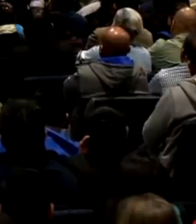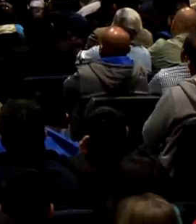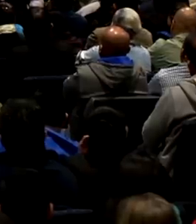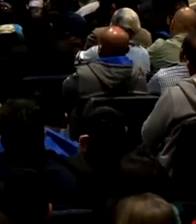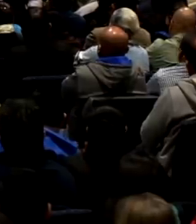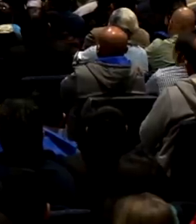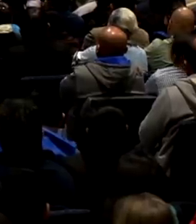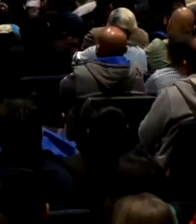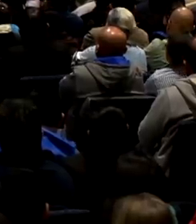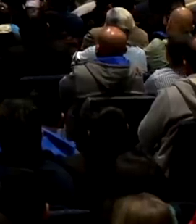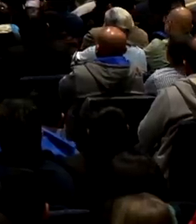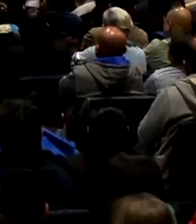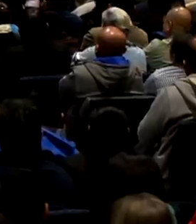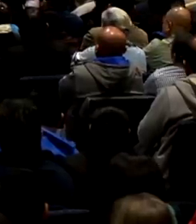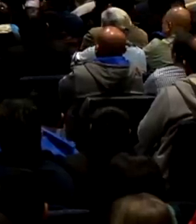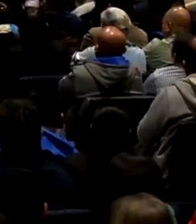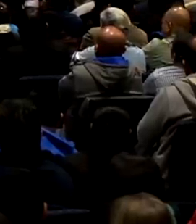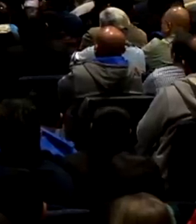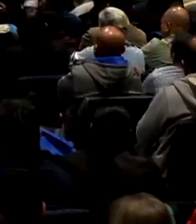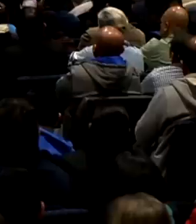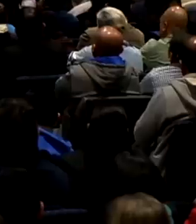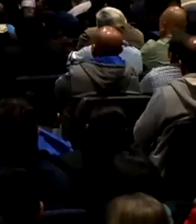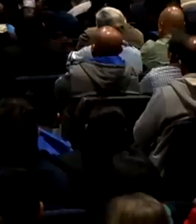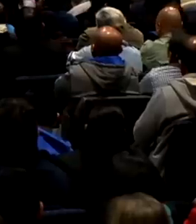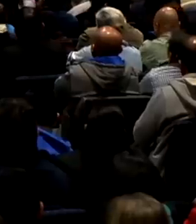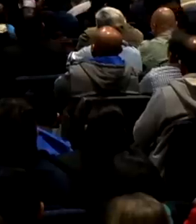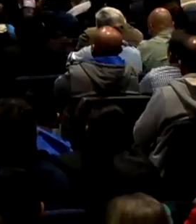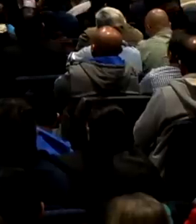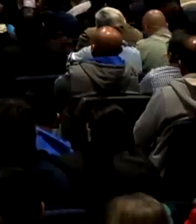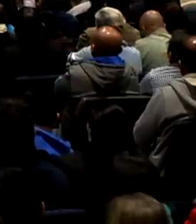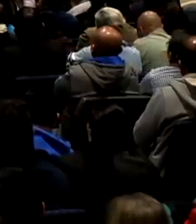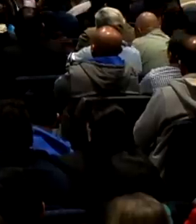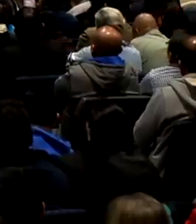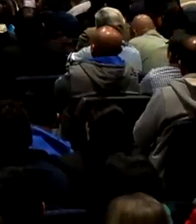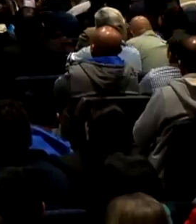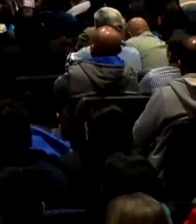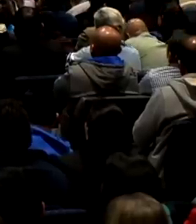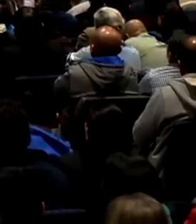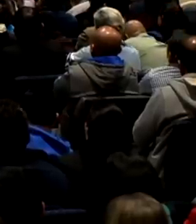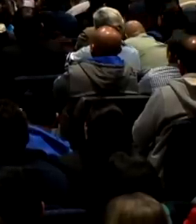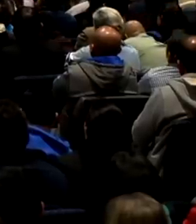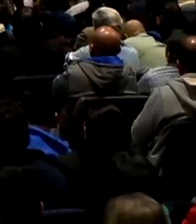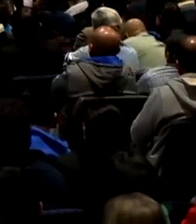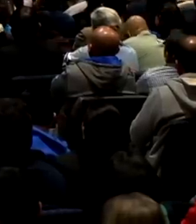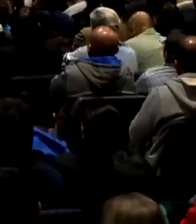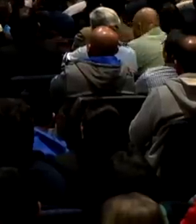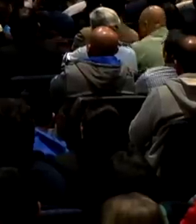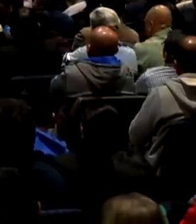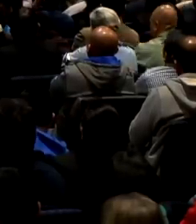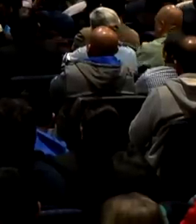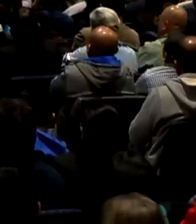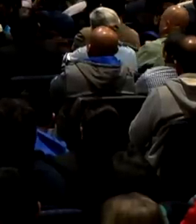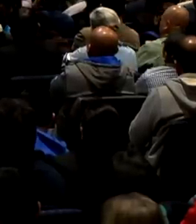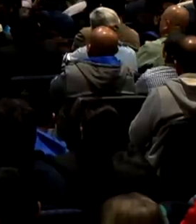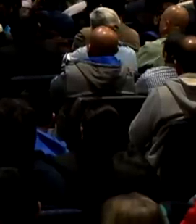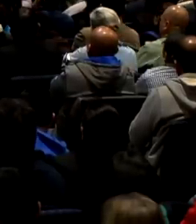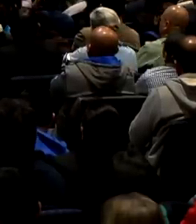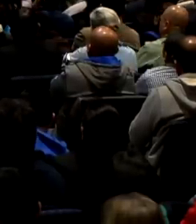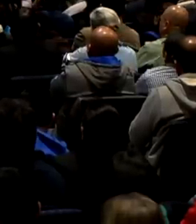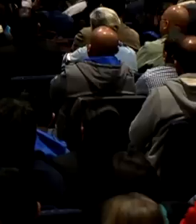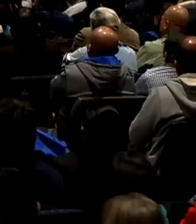Yo ya peleé la buena batalla. Yo ya terminé la